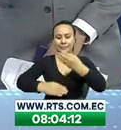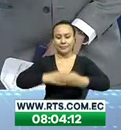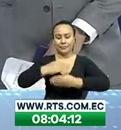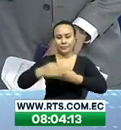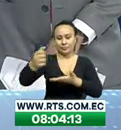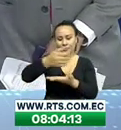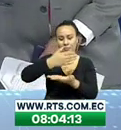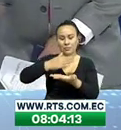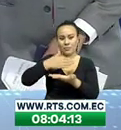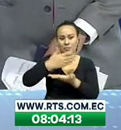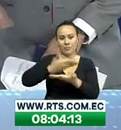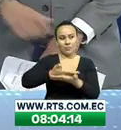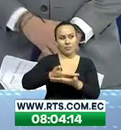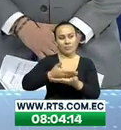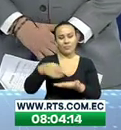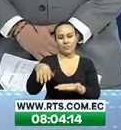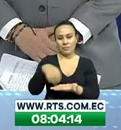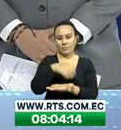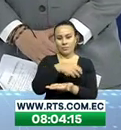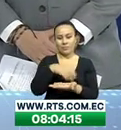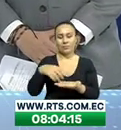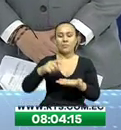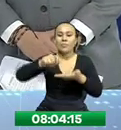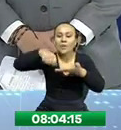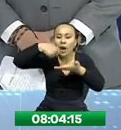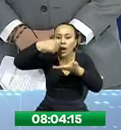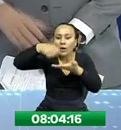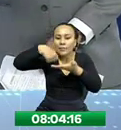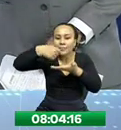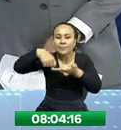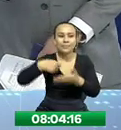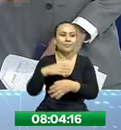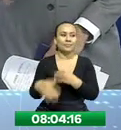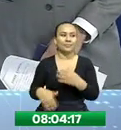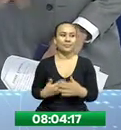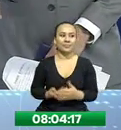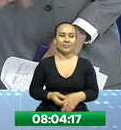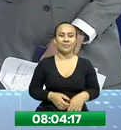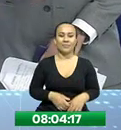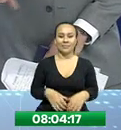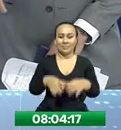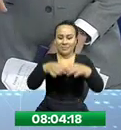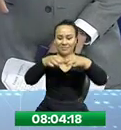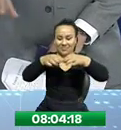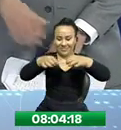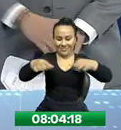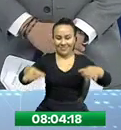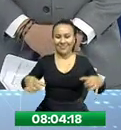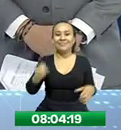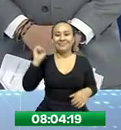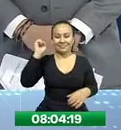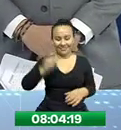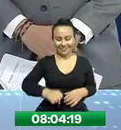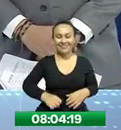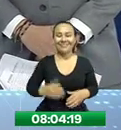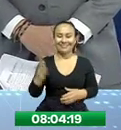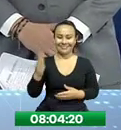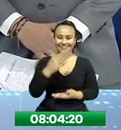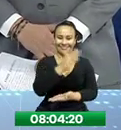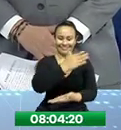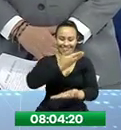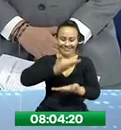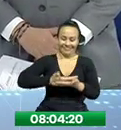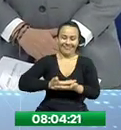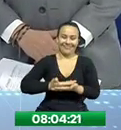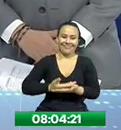con la cabeza y todo. Claro, en el bollo, claro, la cabeza en el bollo, claro. ¿Le pone el pescado encima, sí o qué? ¿Y la cabeza de qué